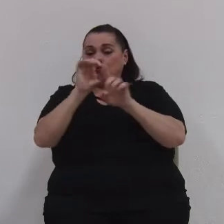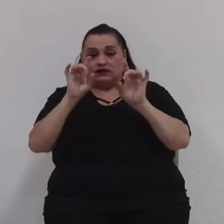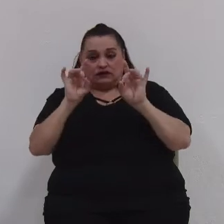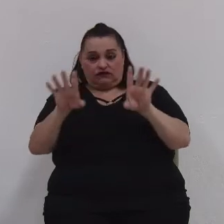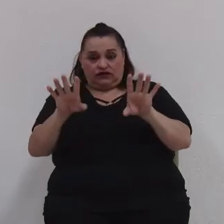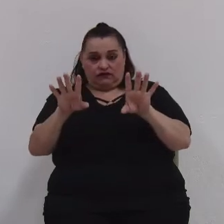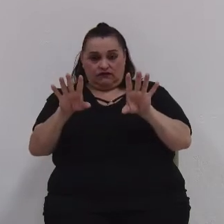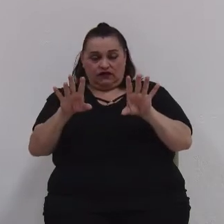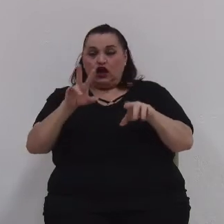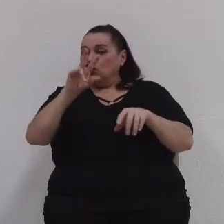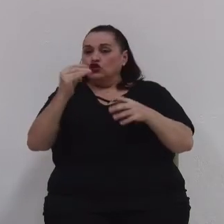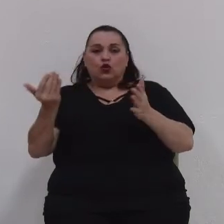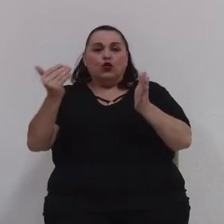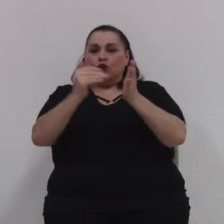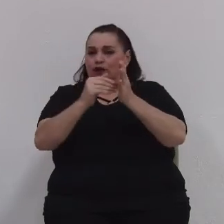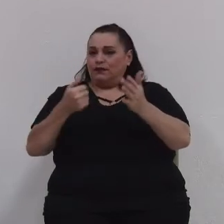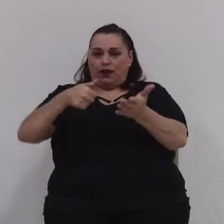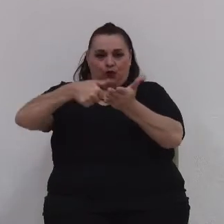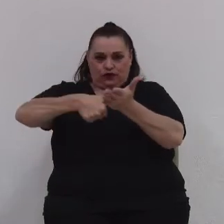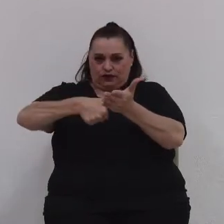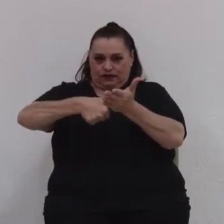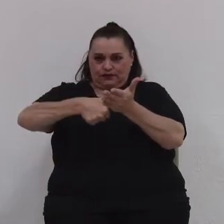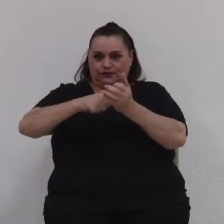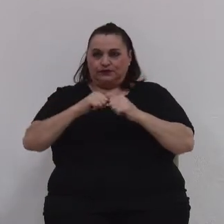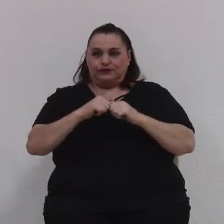y no le vuelve a dar el voto.